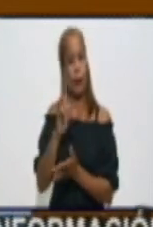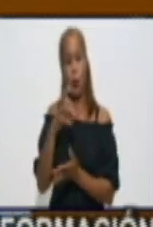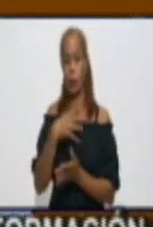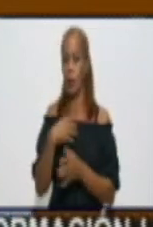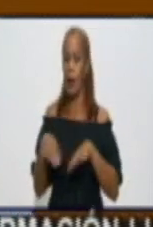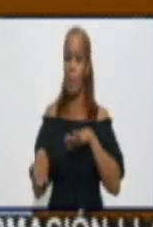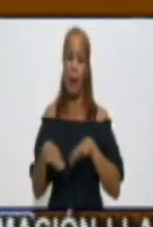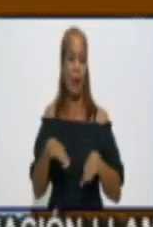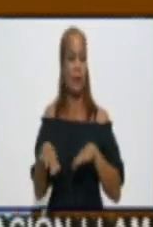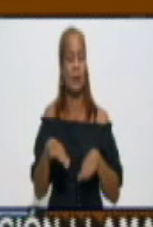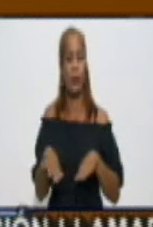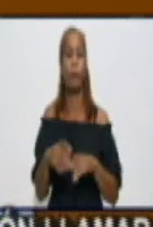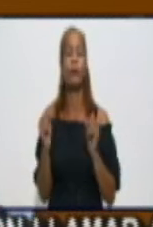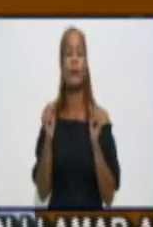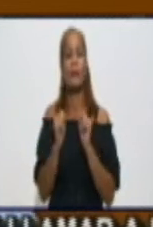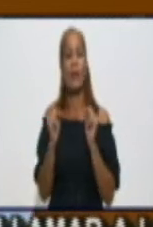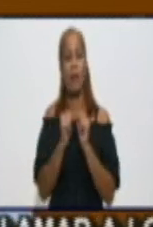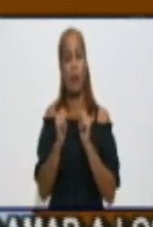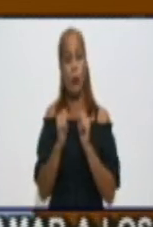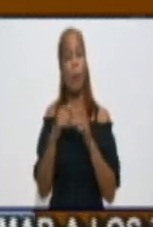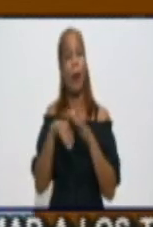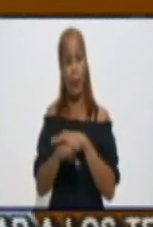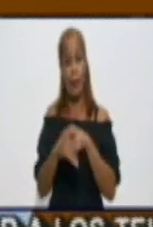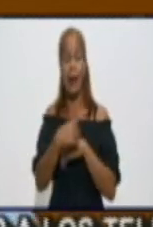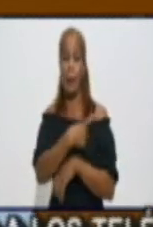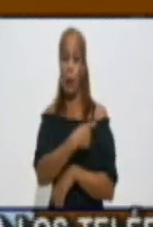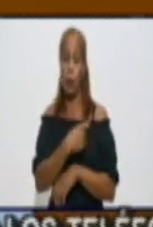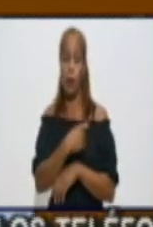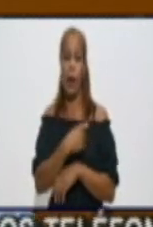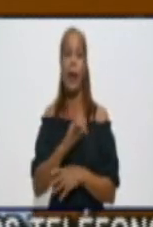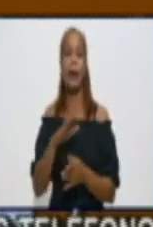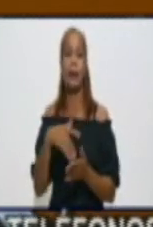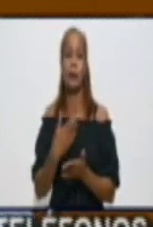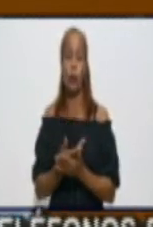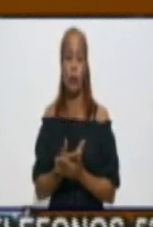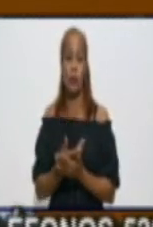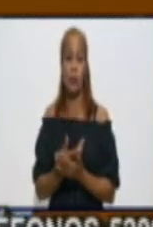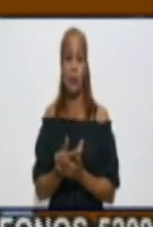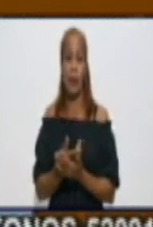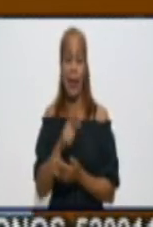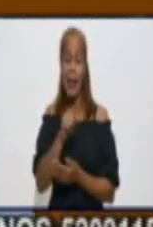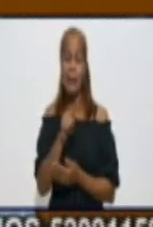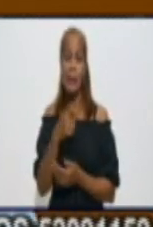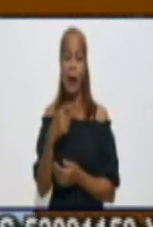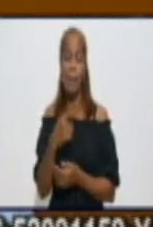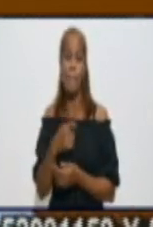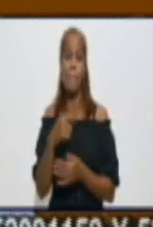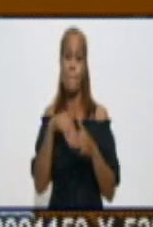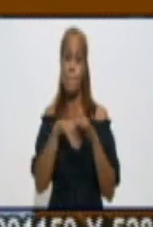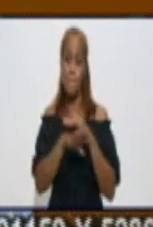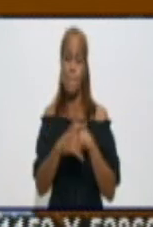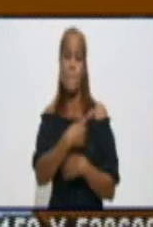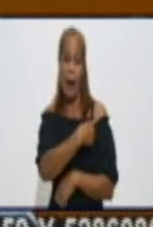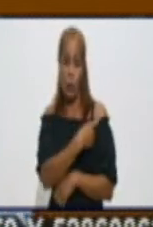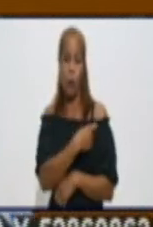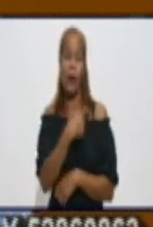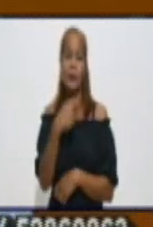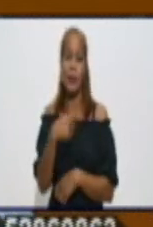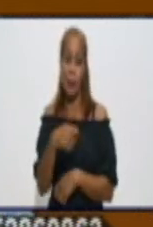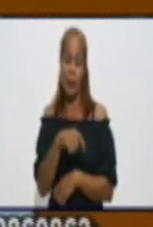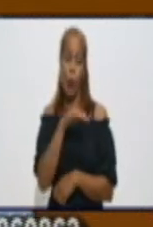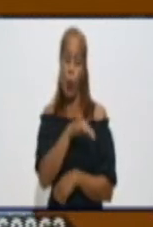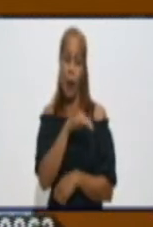organización logística que garantice que cuando el sujeto llegara a ese vacunatorio, estuviera el candidato a